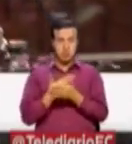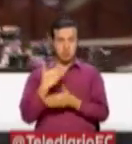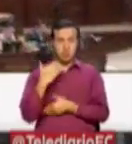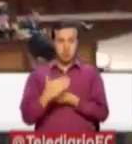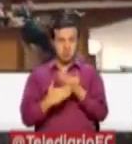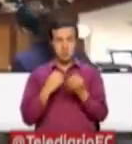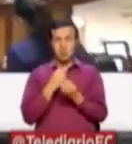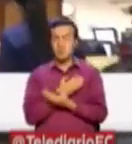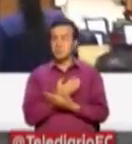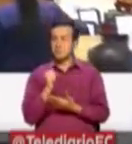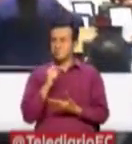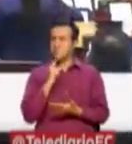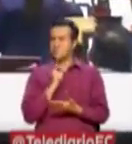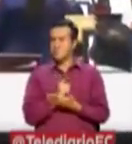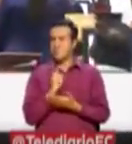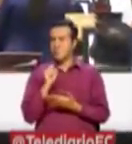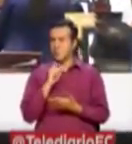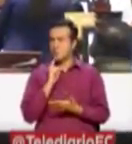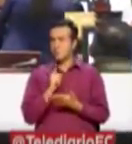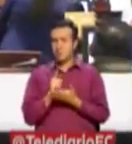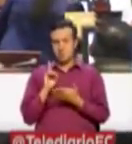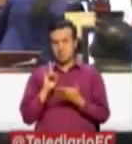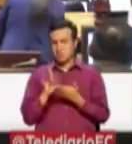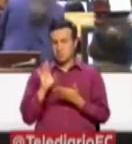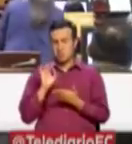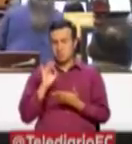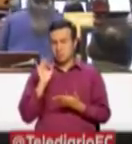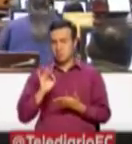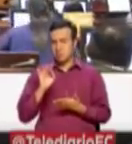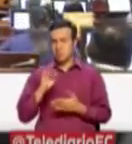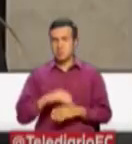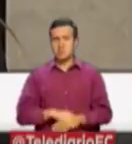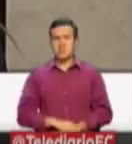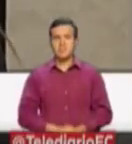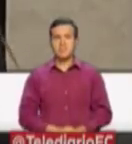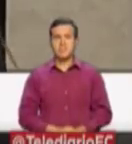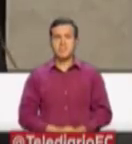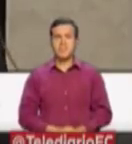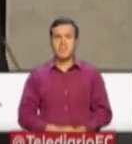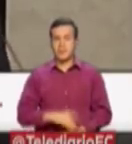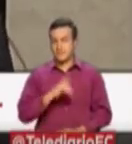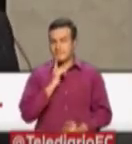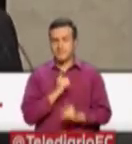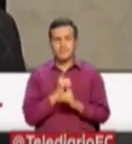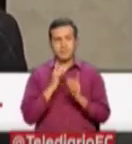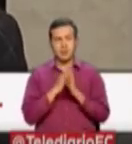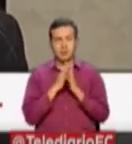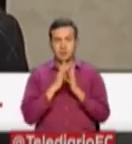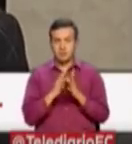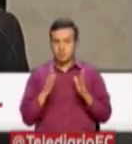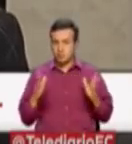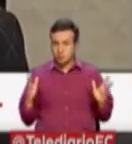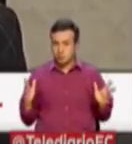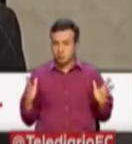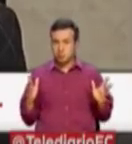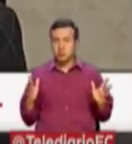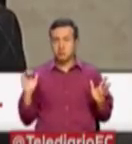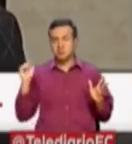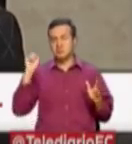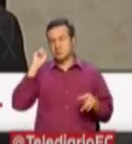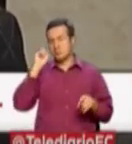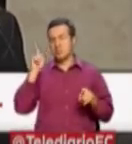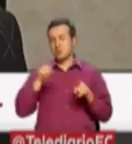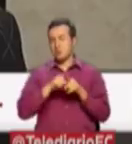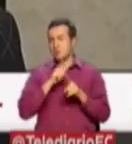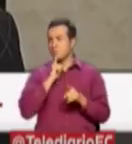argumenta que existen elementos de convicción para llegar hasta la sanción política realmente la mayoría está a favor de